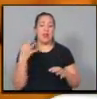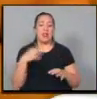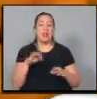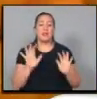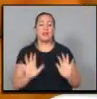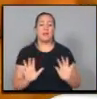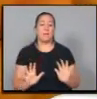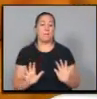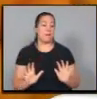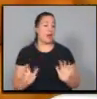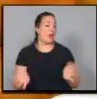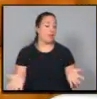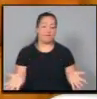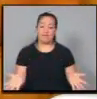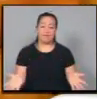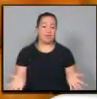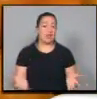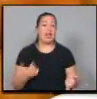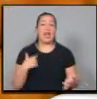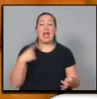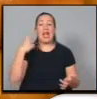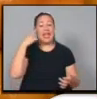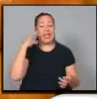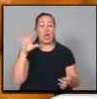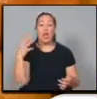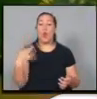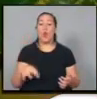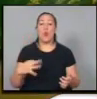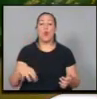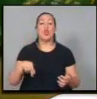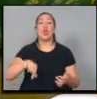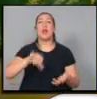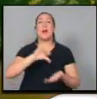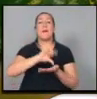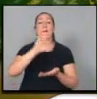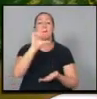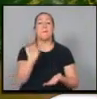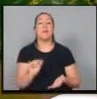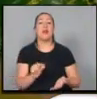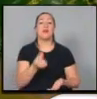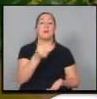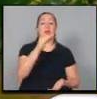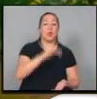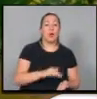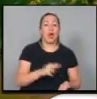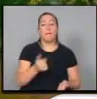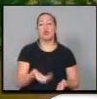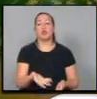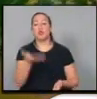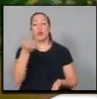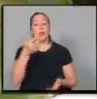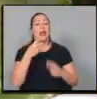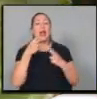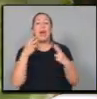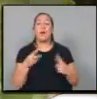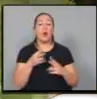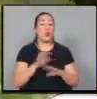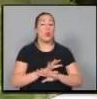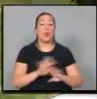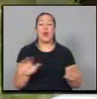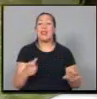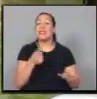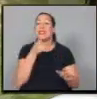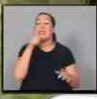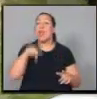Sin duda, como todo. Es que creo que es lo único en el país que baja y sube la verdura. La verdura, si está fuera de